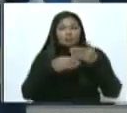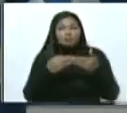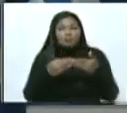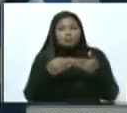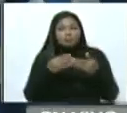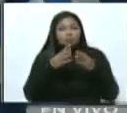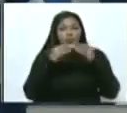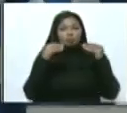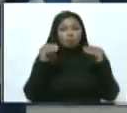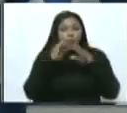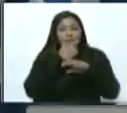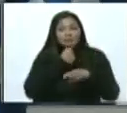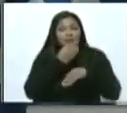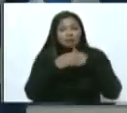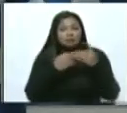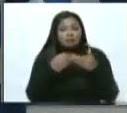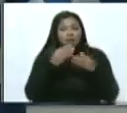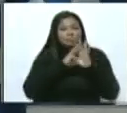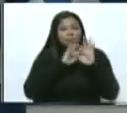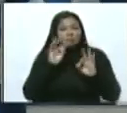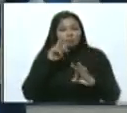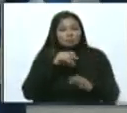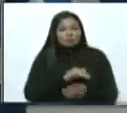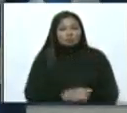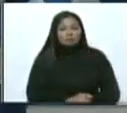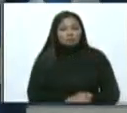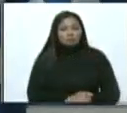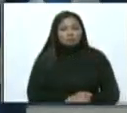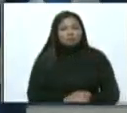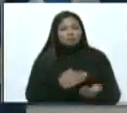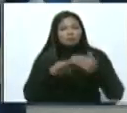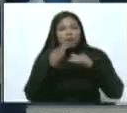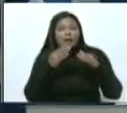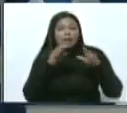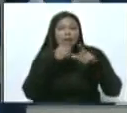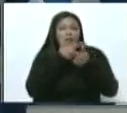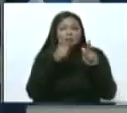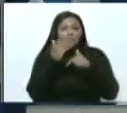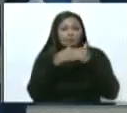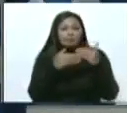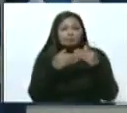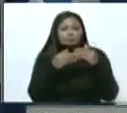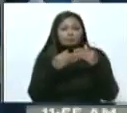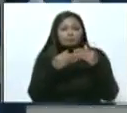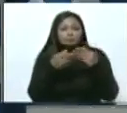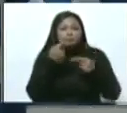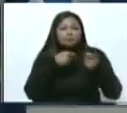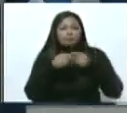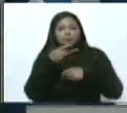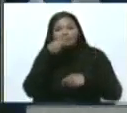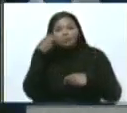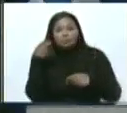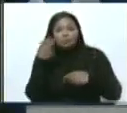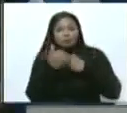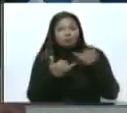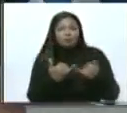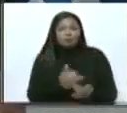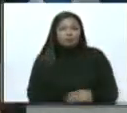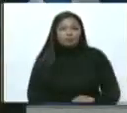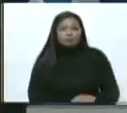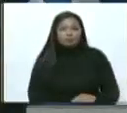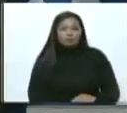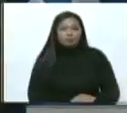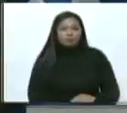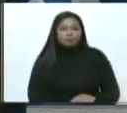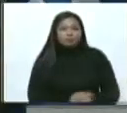con todas las facilidades de andar libre del tráfico de droga.